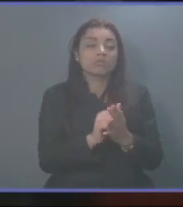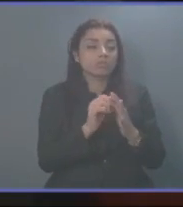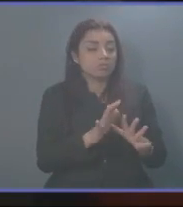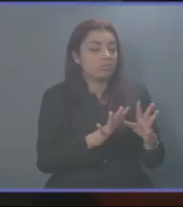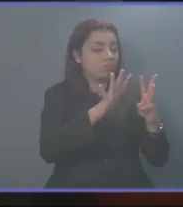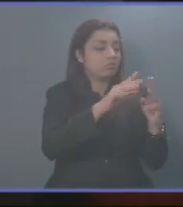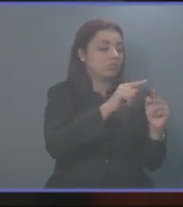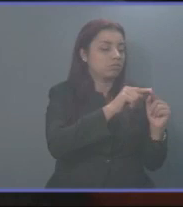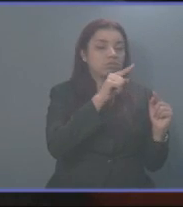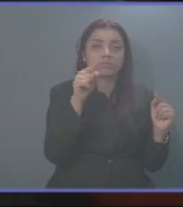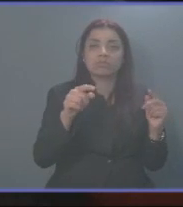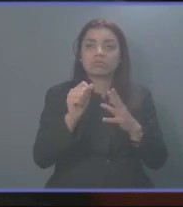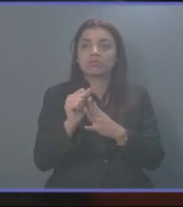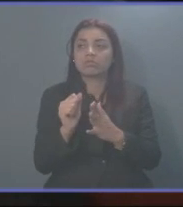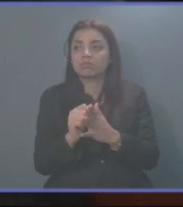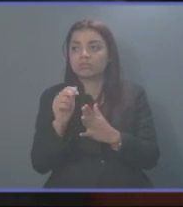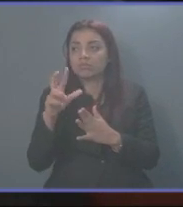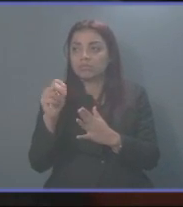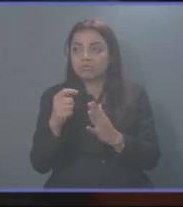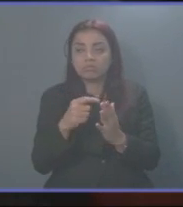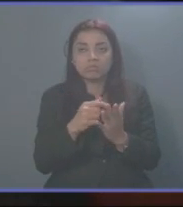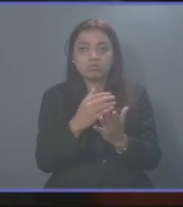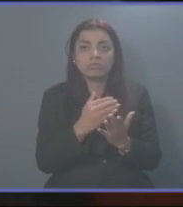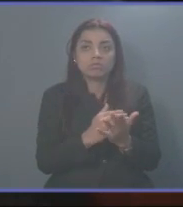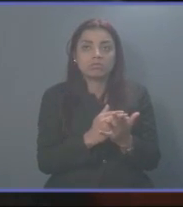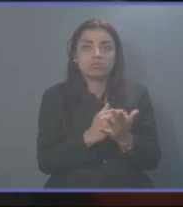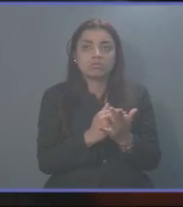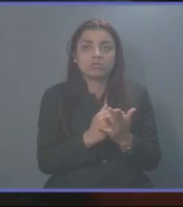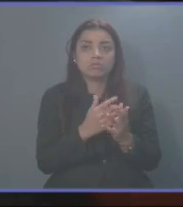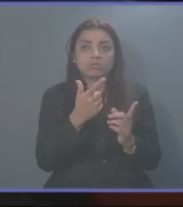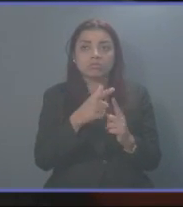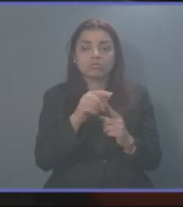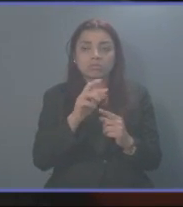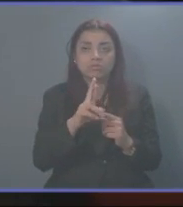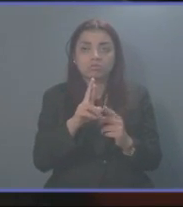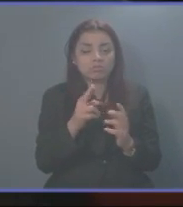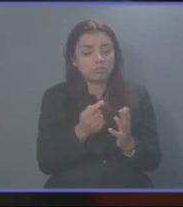18. Y la propuesta es que se elimine el literal R